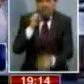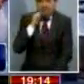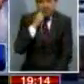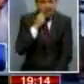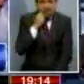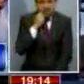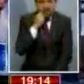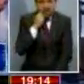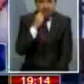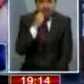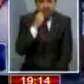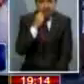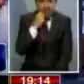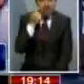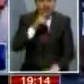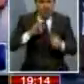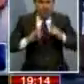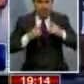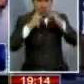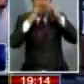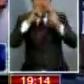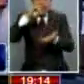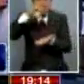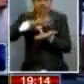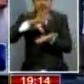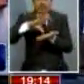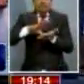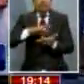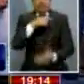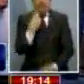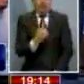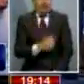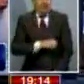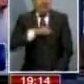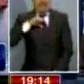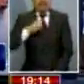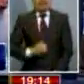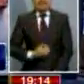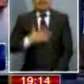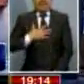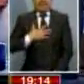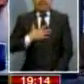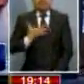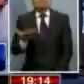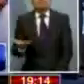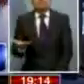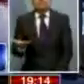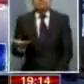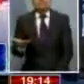tiene cuando hemos construido un país del que nos sentimos tan orgullosos?